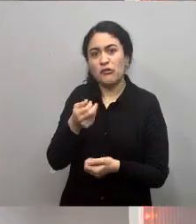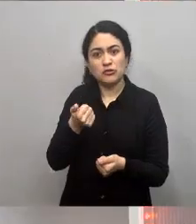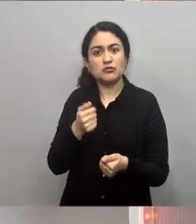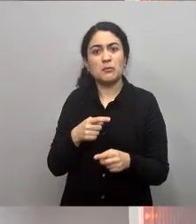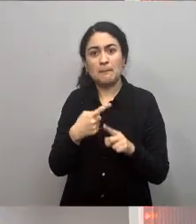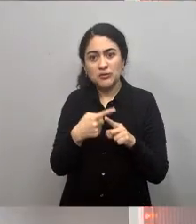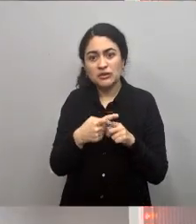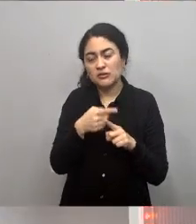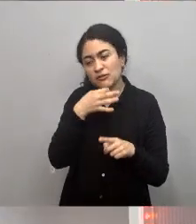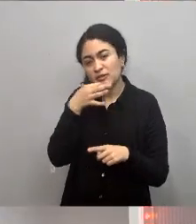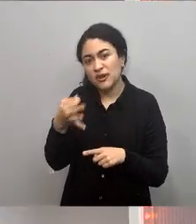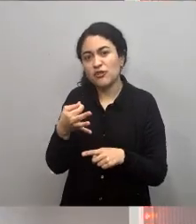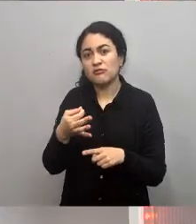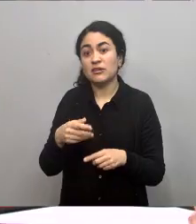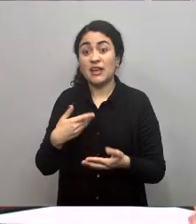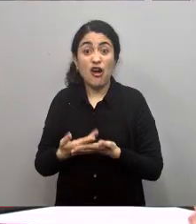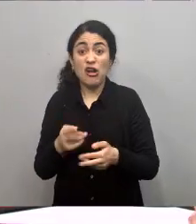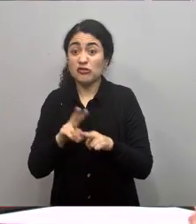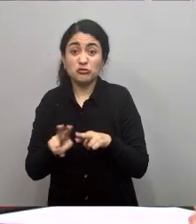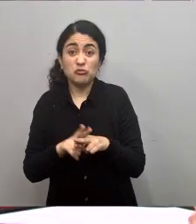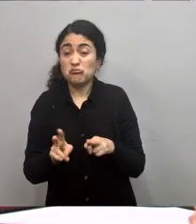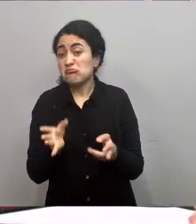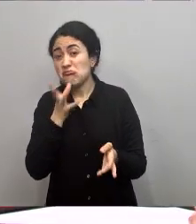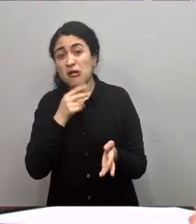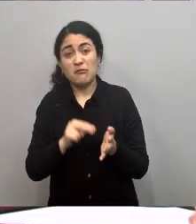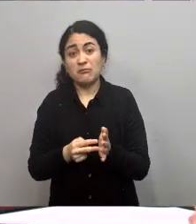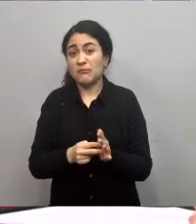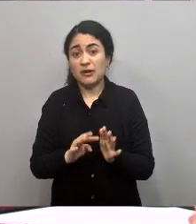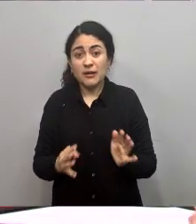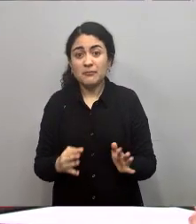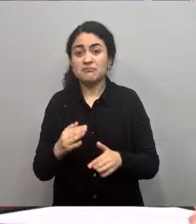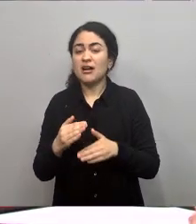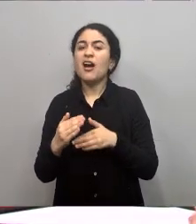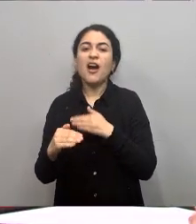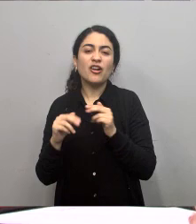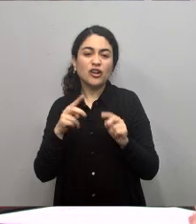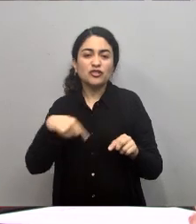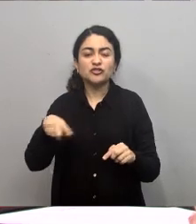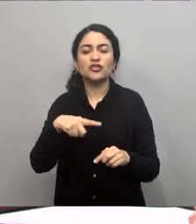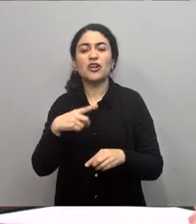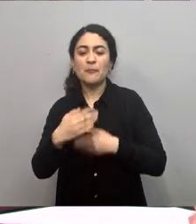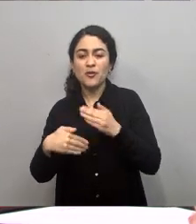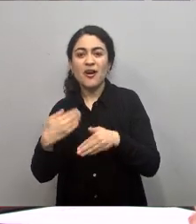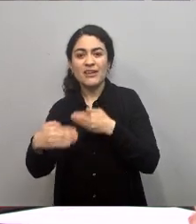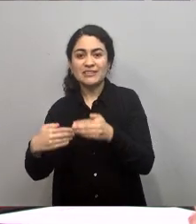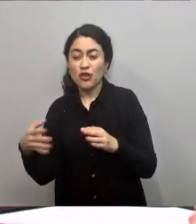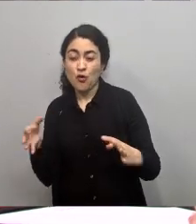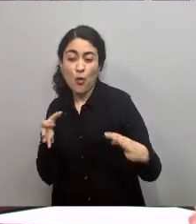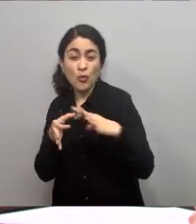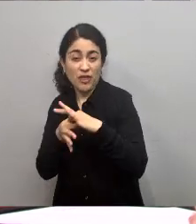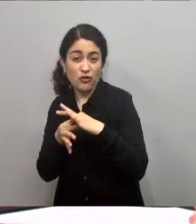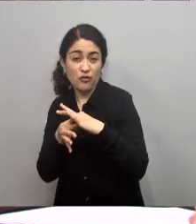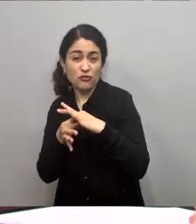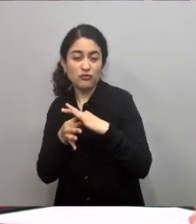subsanó. Exactamente, se subsanó y ahora estamos construyendo en conjunto carteras de proyectos que van en beneficio de los ciudadanos de la